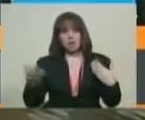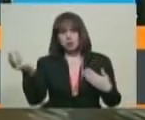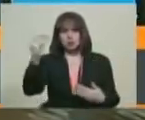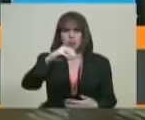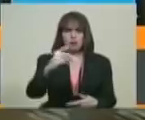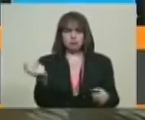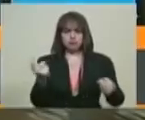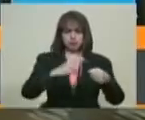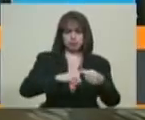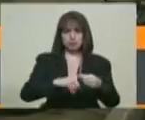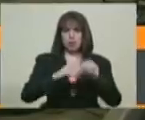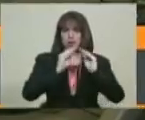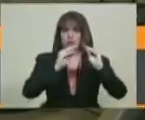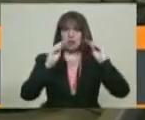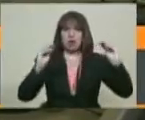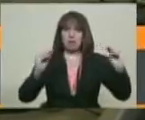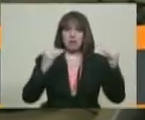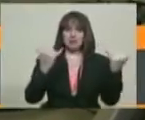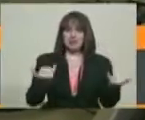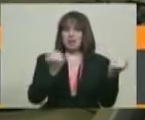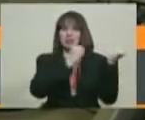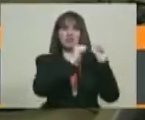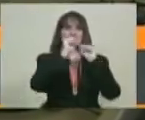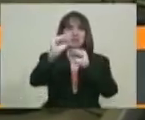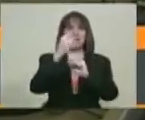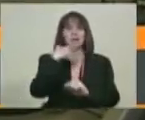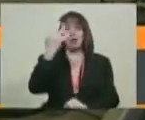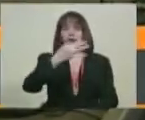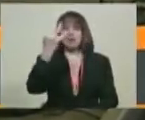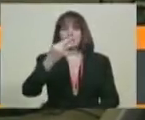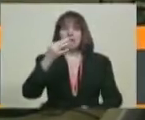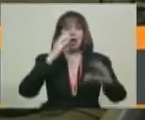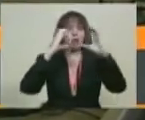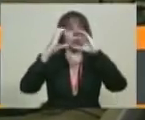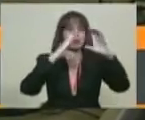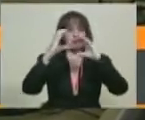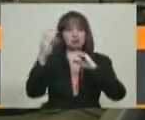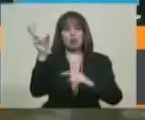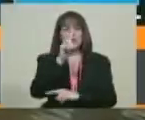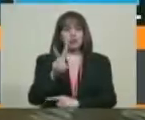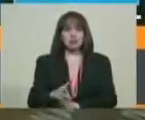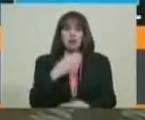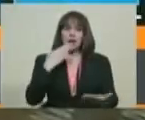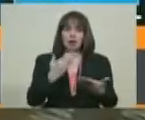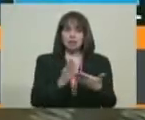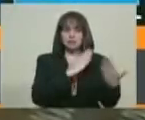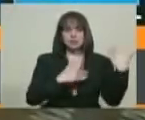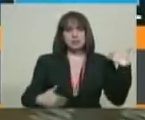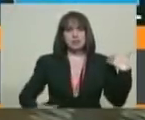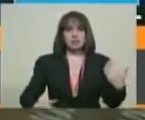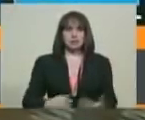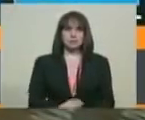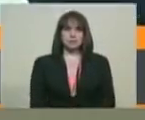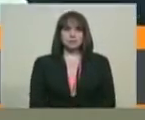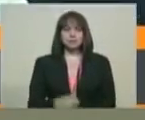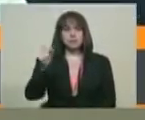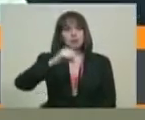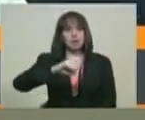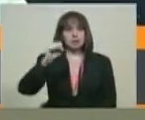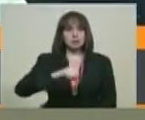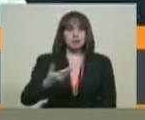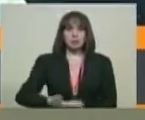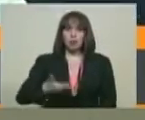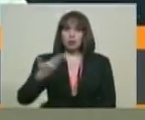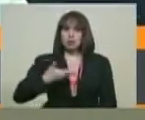sumarnos a este llamado a defender la verdad sobre Venezuela. Gracias, presidente. Así es, muy importante todas